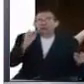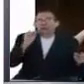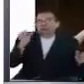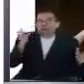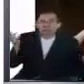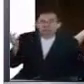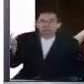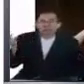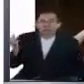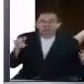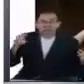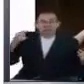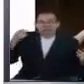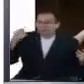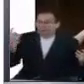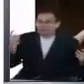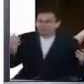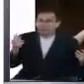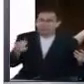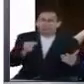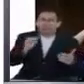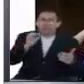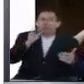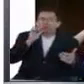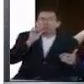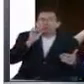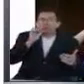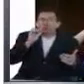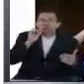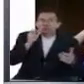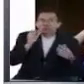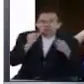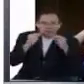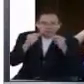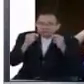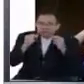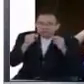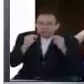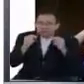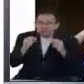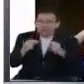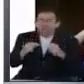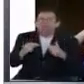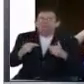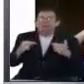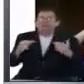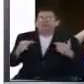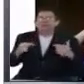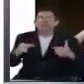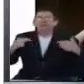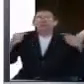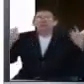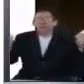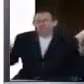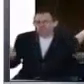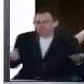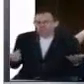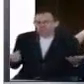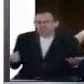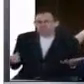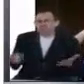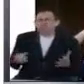forma orando al Señor está bien, sea mentalmente o como un susurro. El pacífico, que únicamente se escucha apenas a la